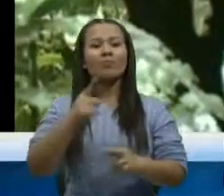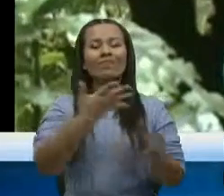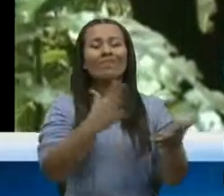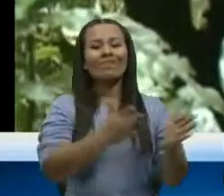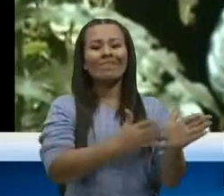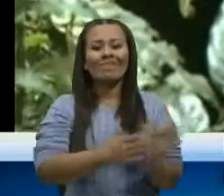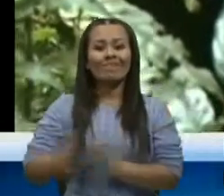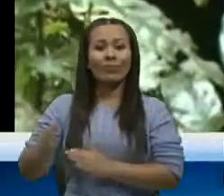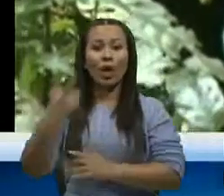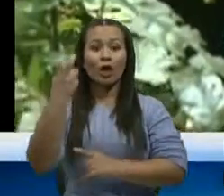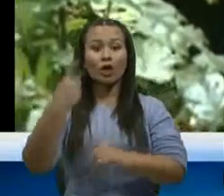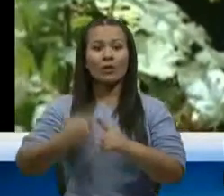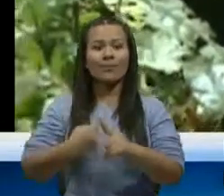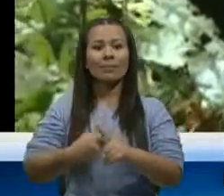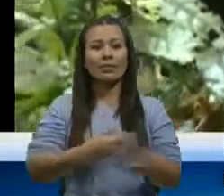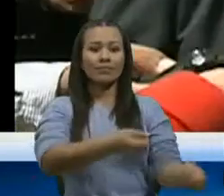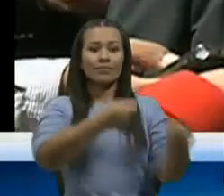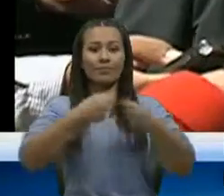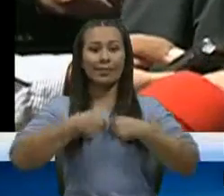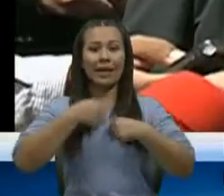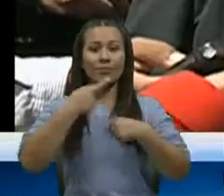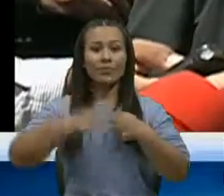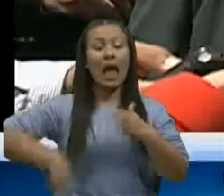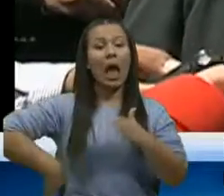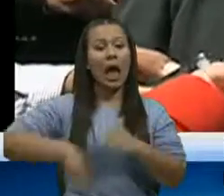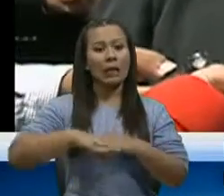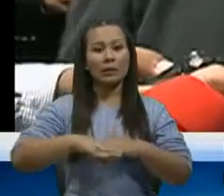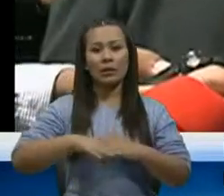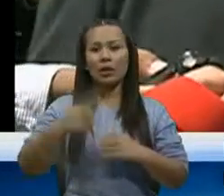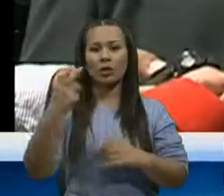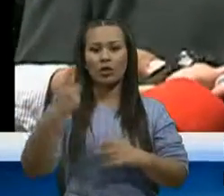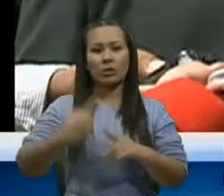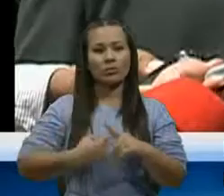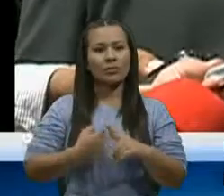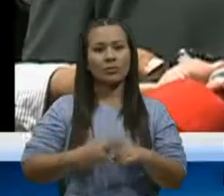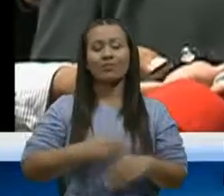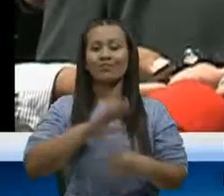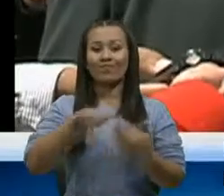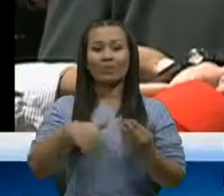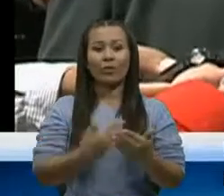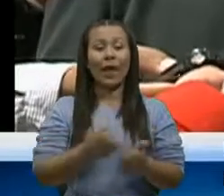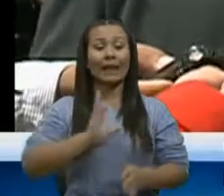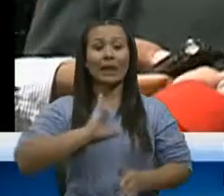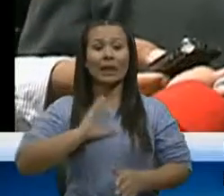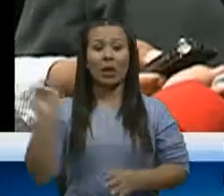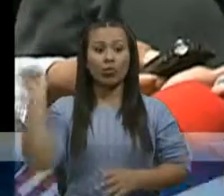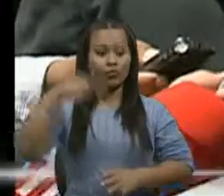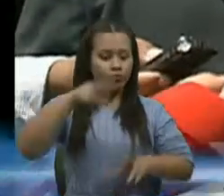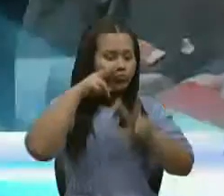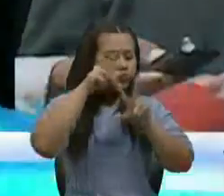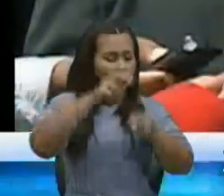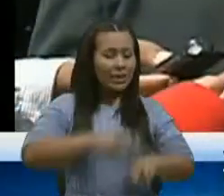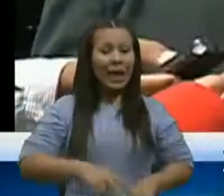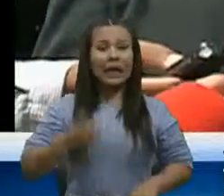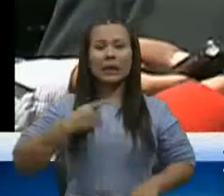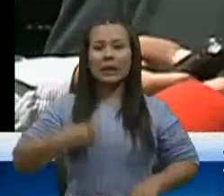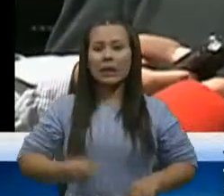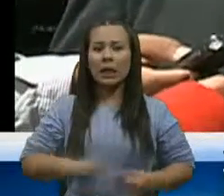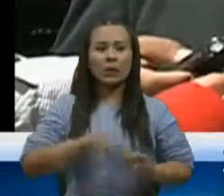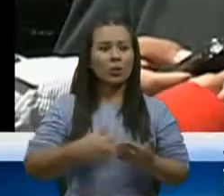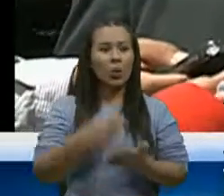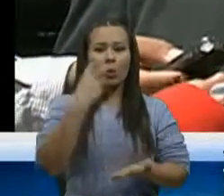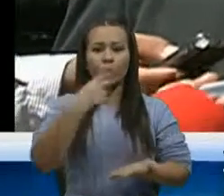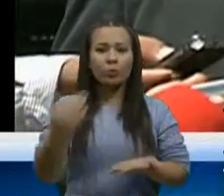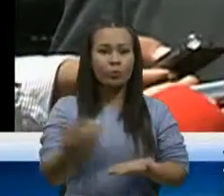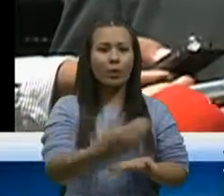de 12 meses para entregar los resultados. Ellos tienen que cumplir toda la parte técnica absolutamente al detalle. Entonces, encuadrado